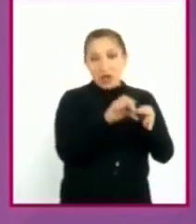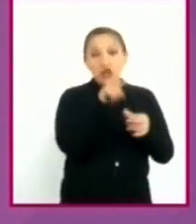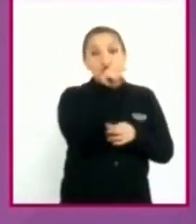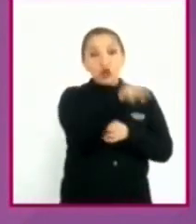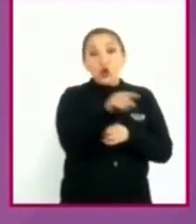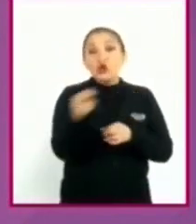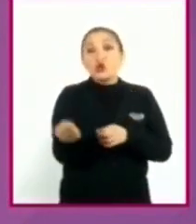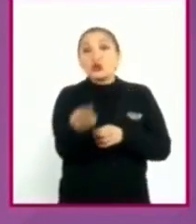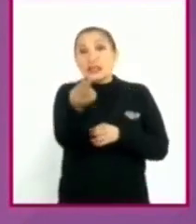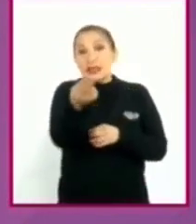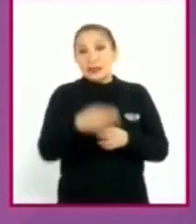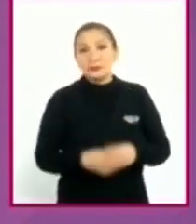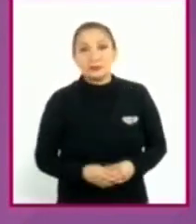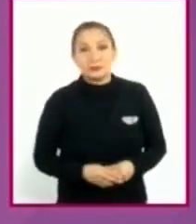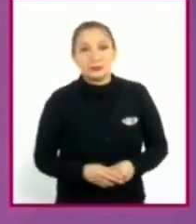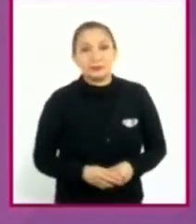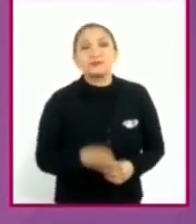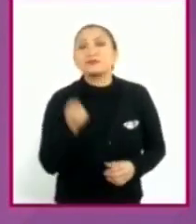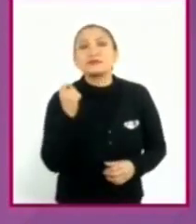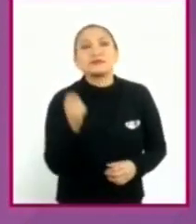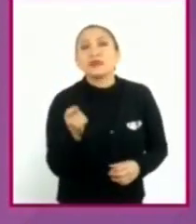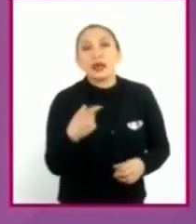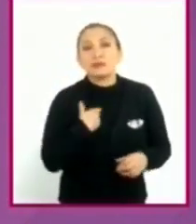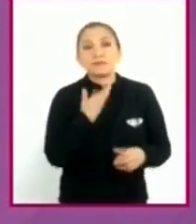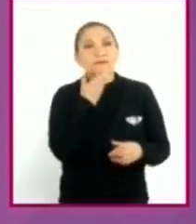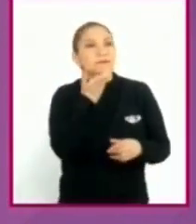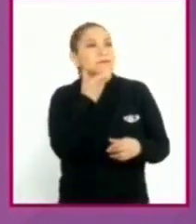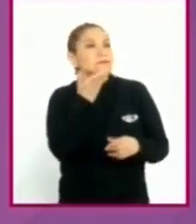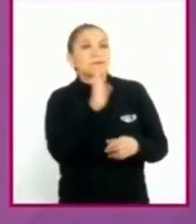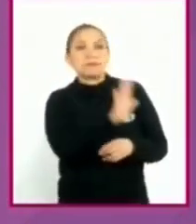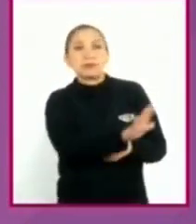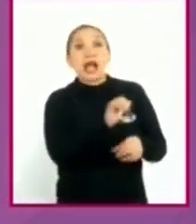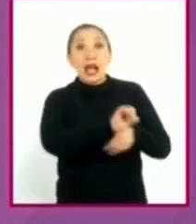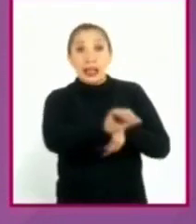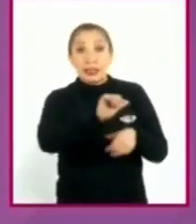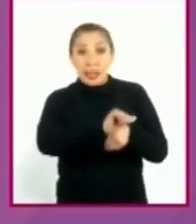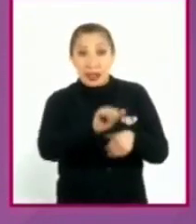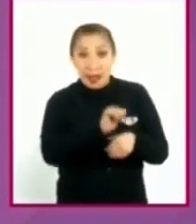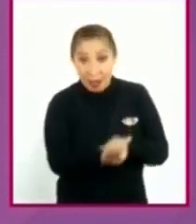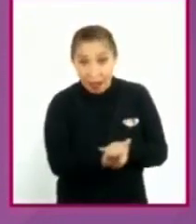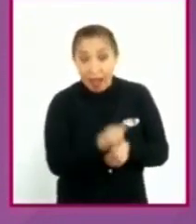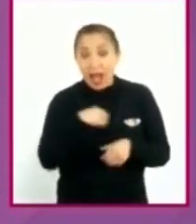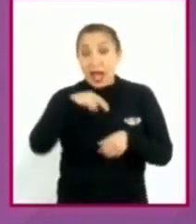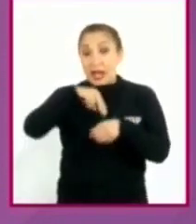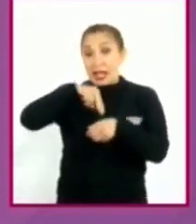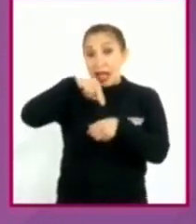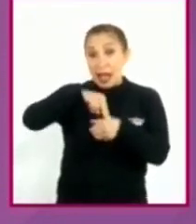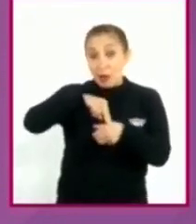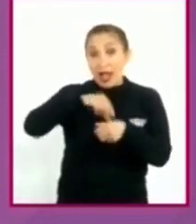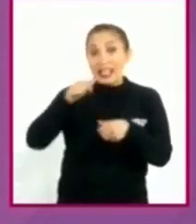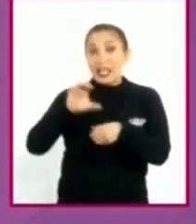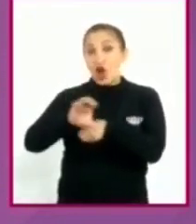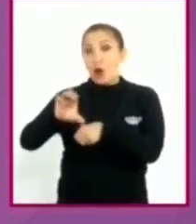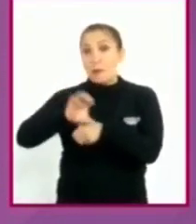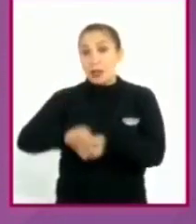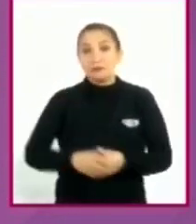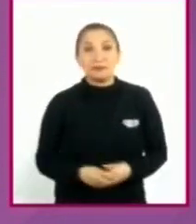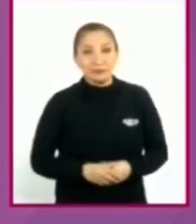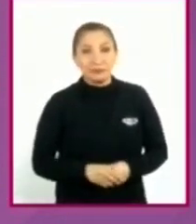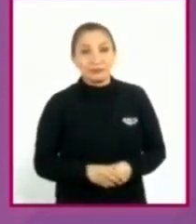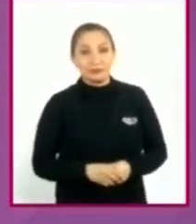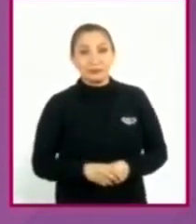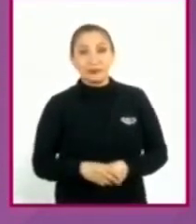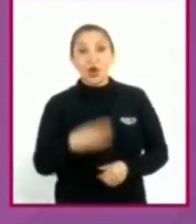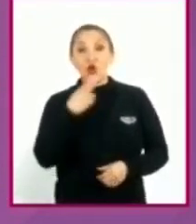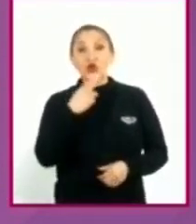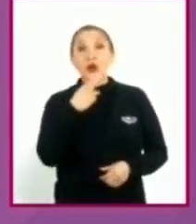y usted. Esto es común, por ejemplo, en Argentina, Nicaragua y Colombia. El